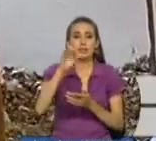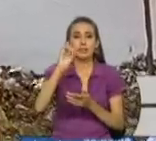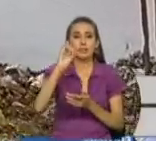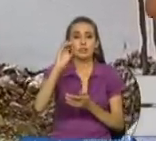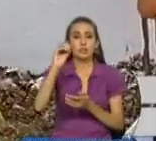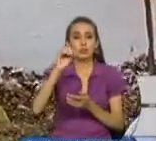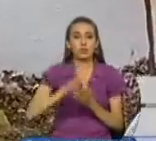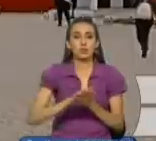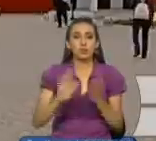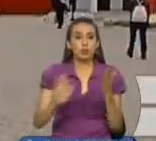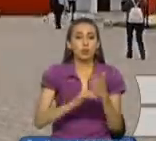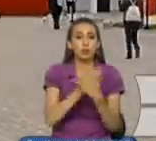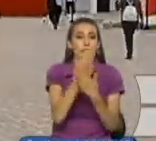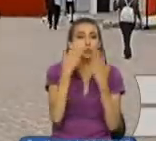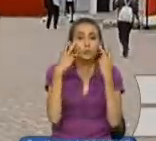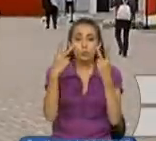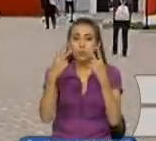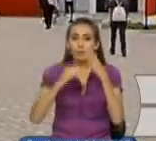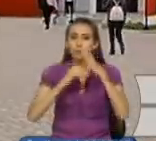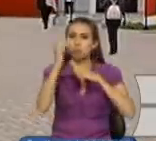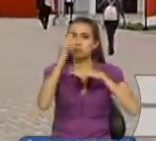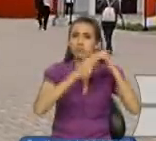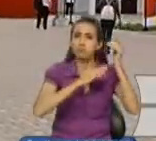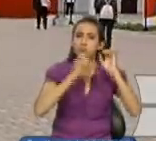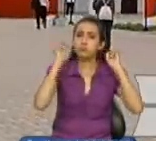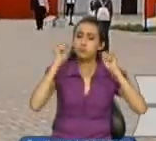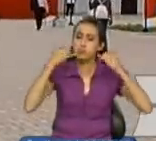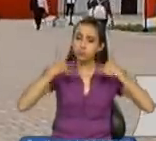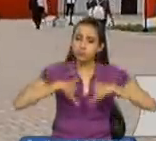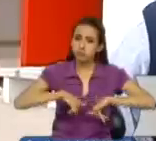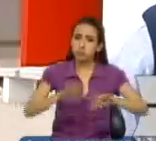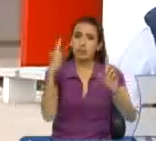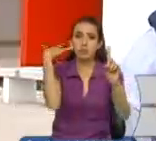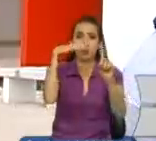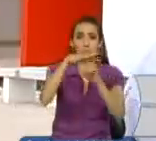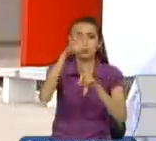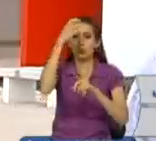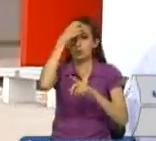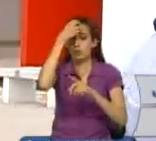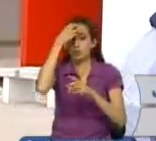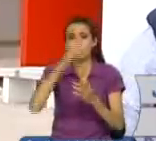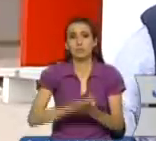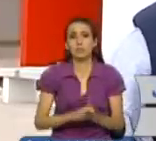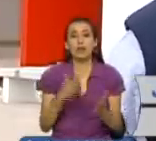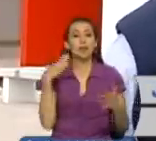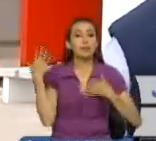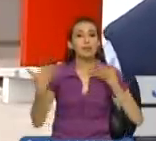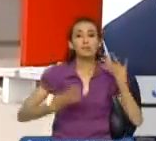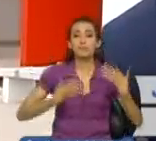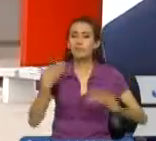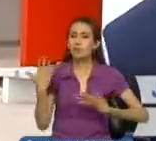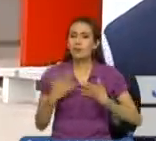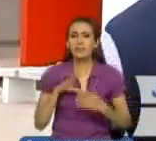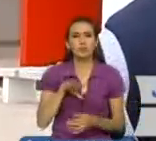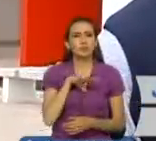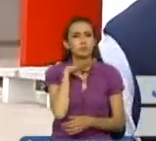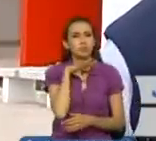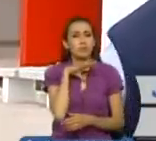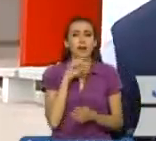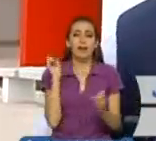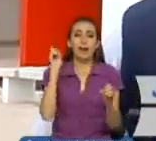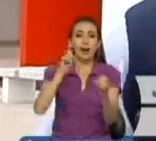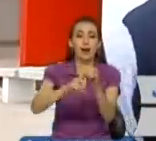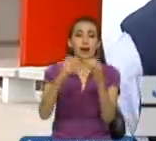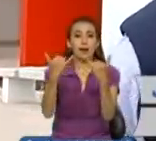con su nuevo colegio destaca los avances en la educación e inclusión es una alegría muy grande y un orgullo pertenecer a